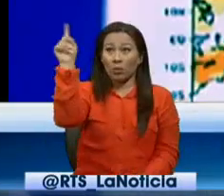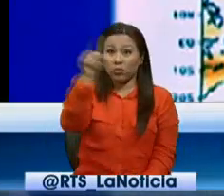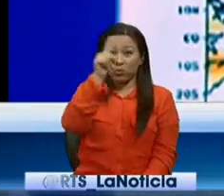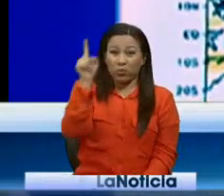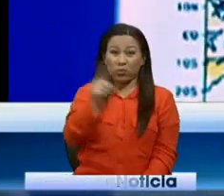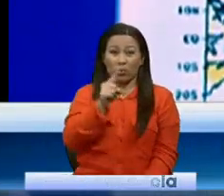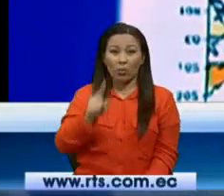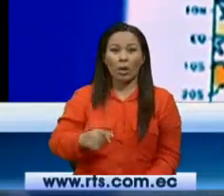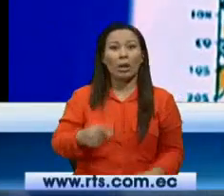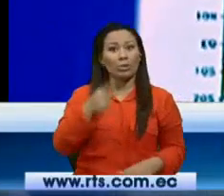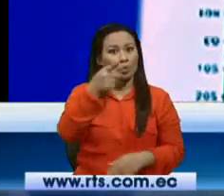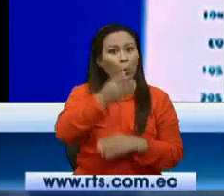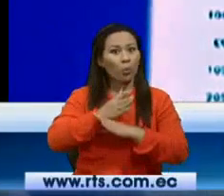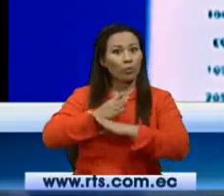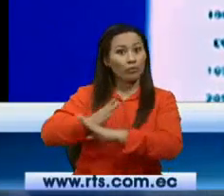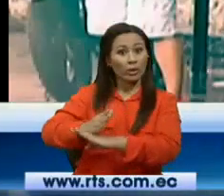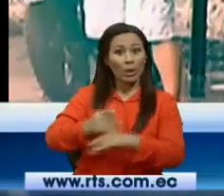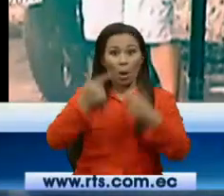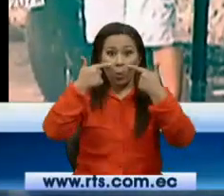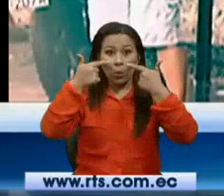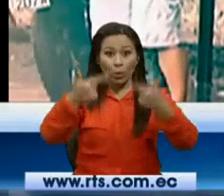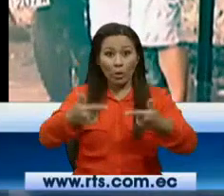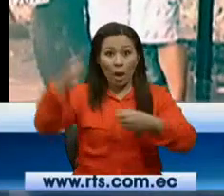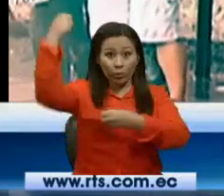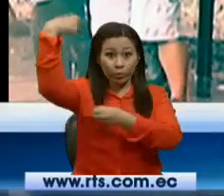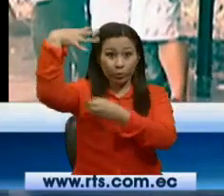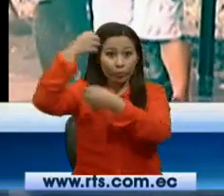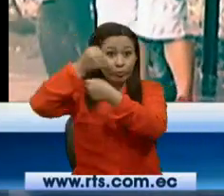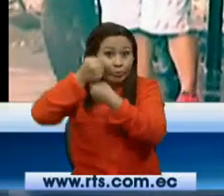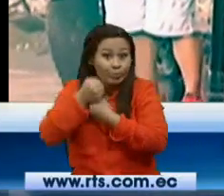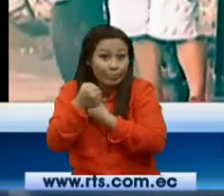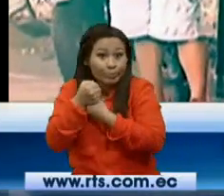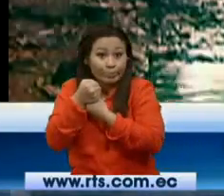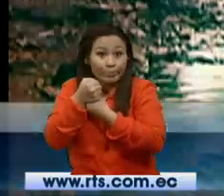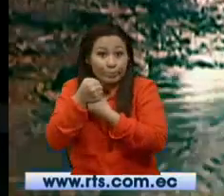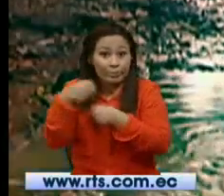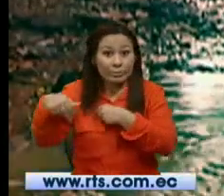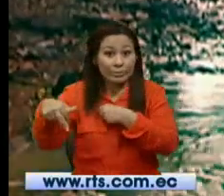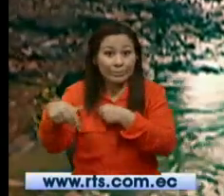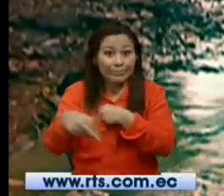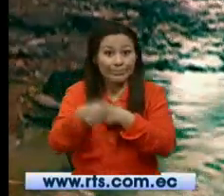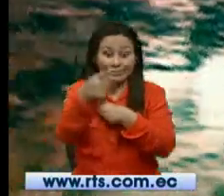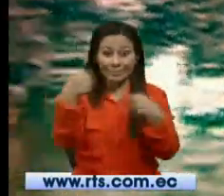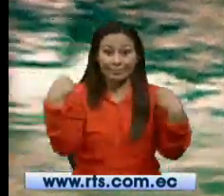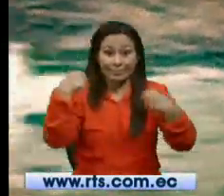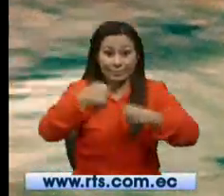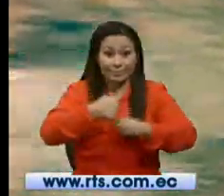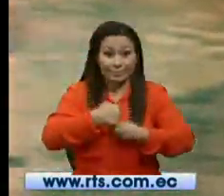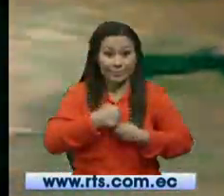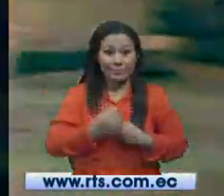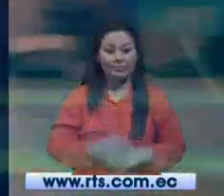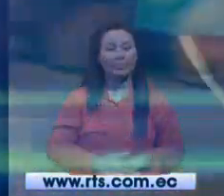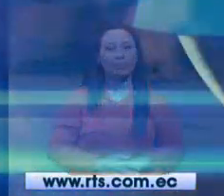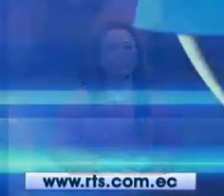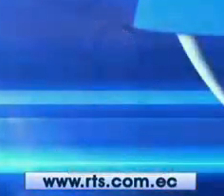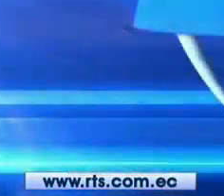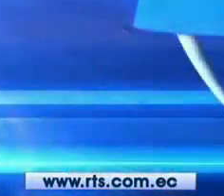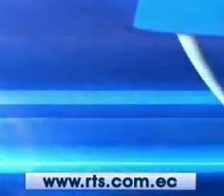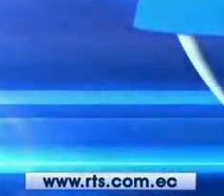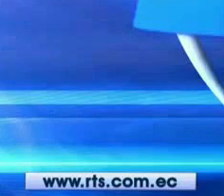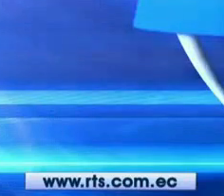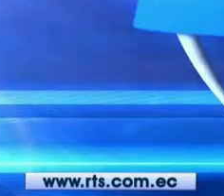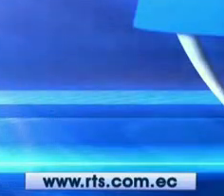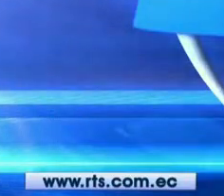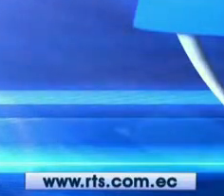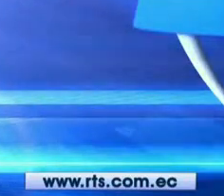eléctricas. Así que tome precaución y continúe acompañado de su paraguas, informó Luxiola Salazar. La noticia